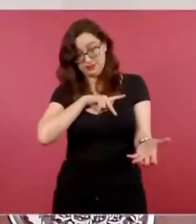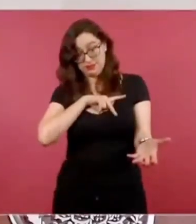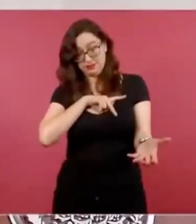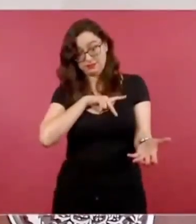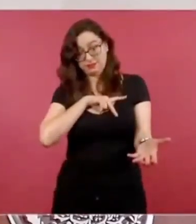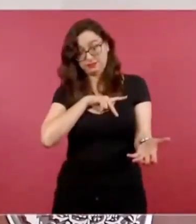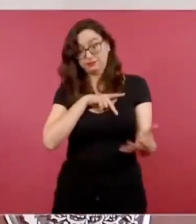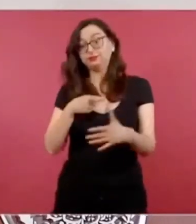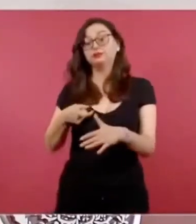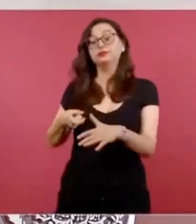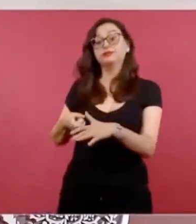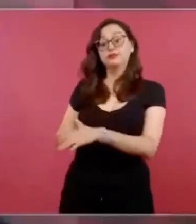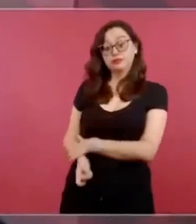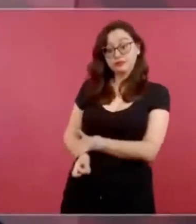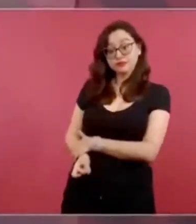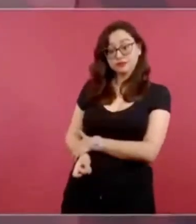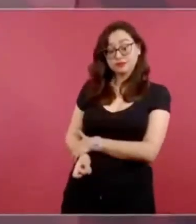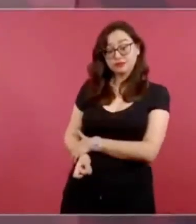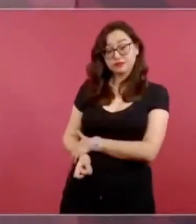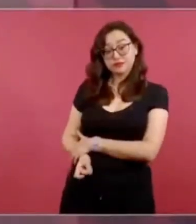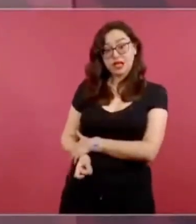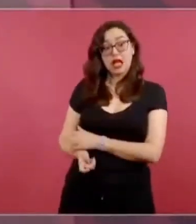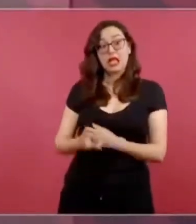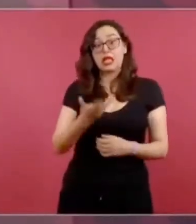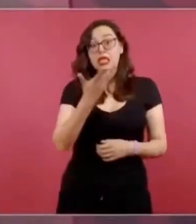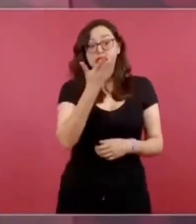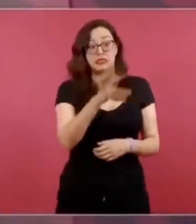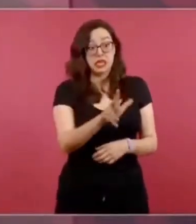Si no me vas a dar el 10%,